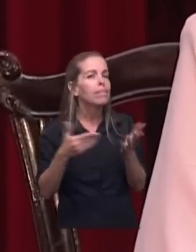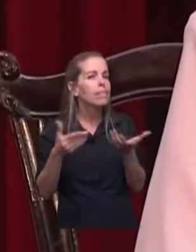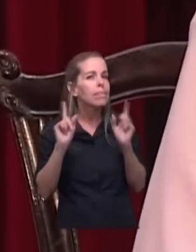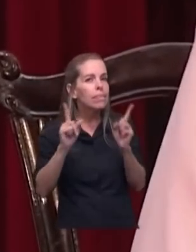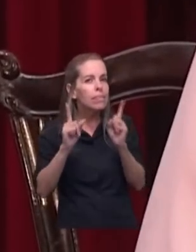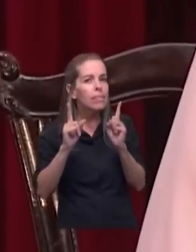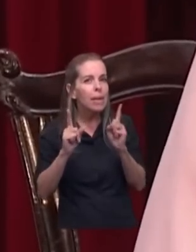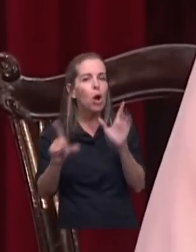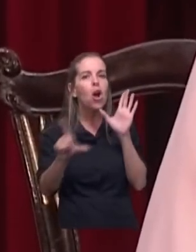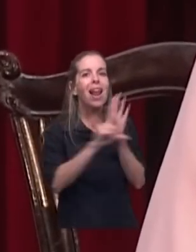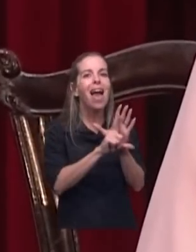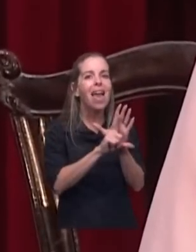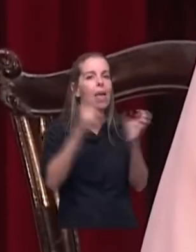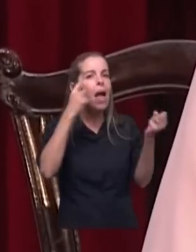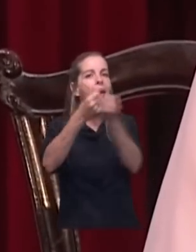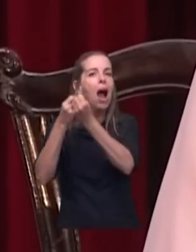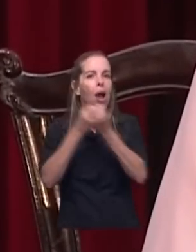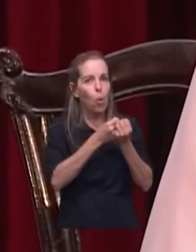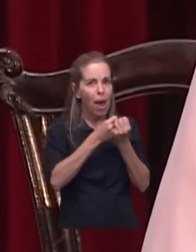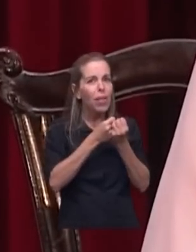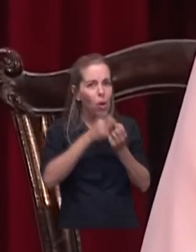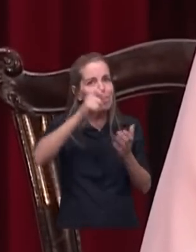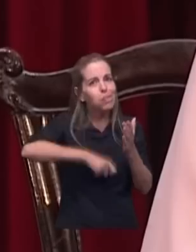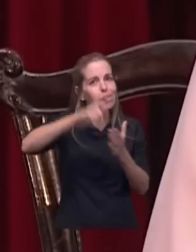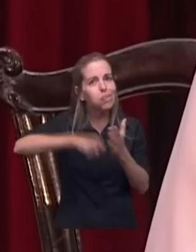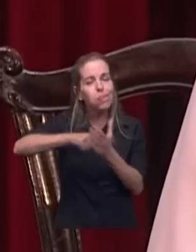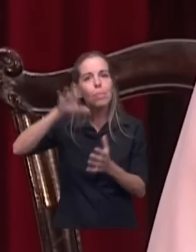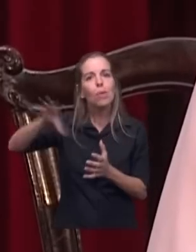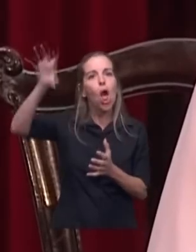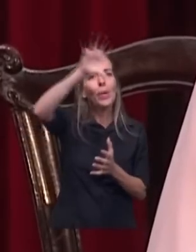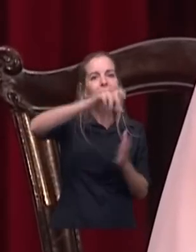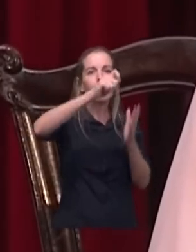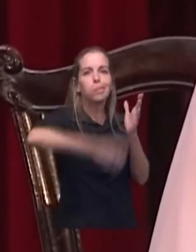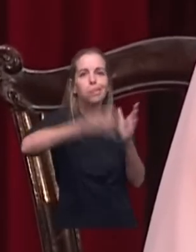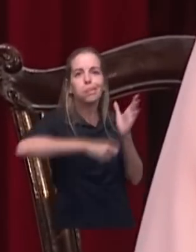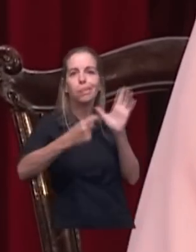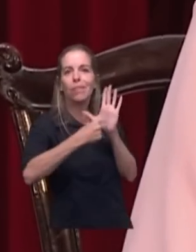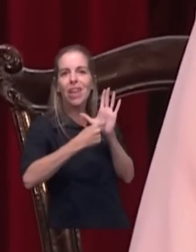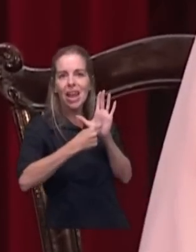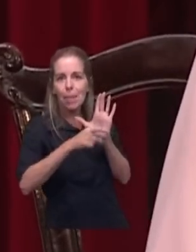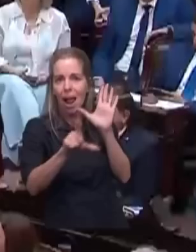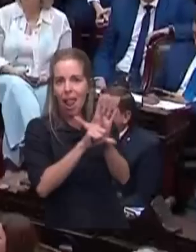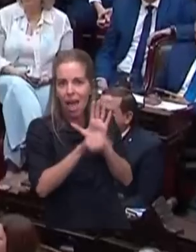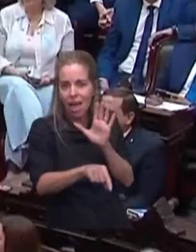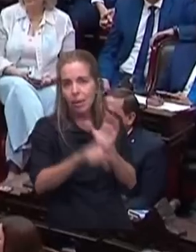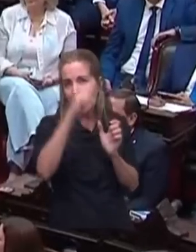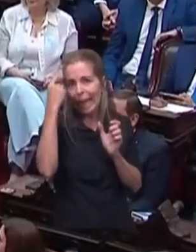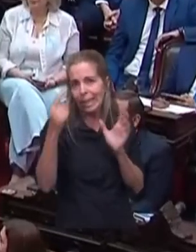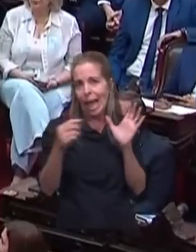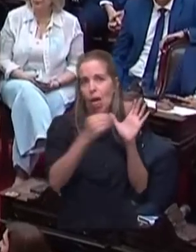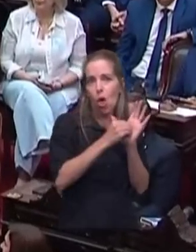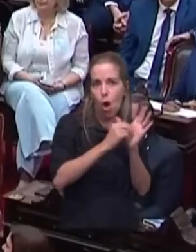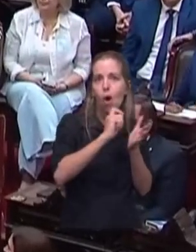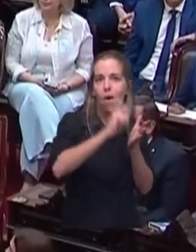establecidas por una ley convenio que han firmado cada una de las provincias argentinas y el Estado Nacional.